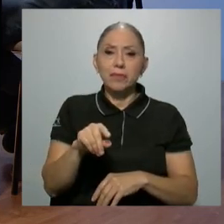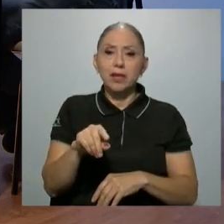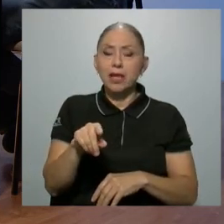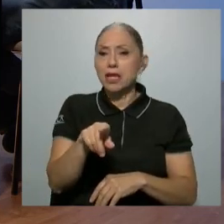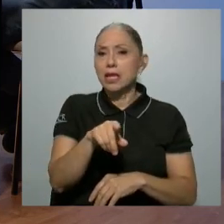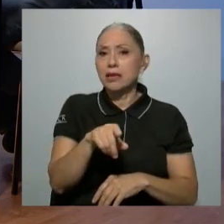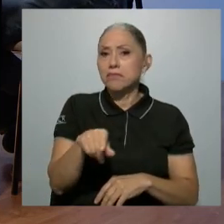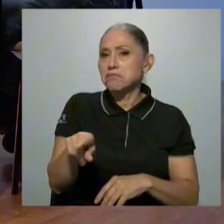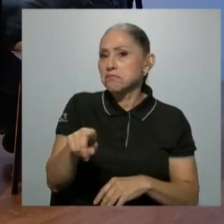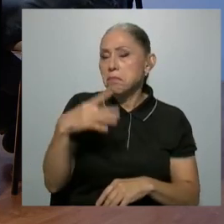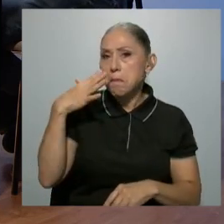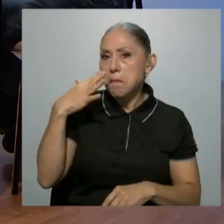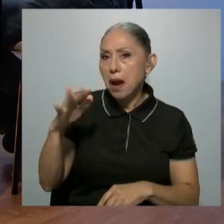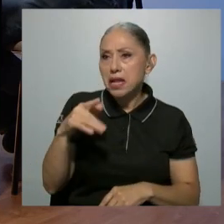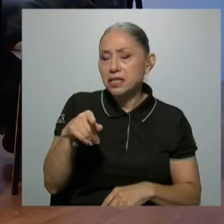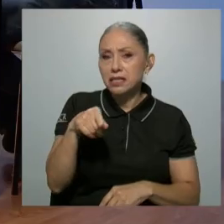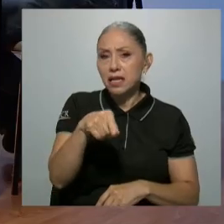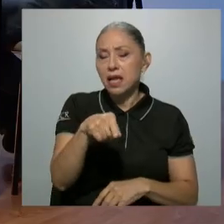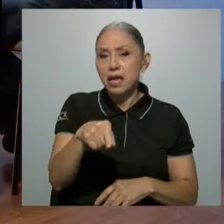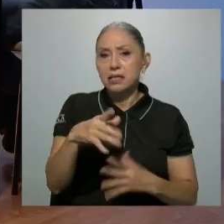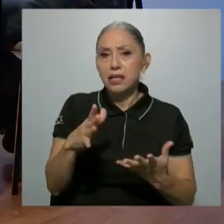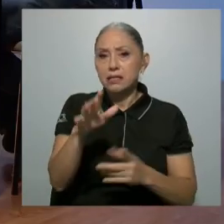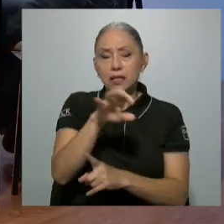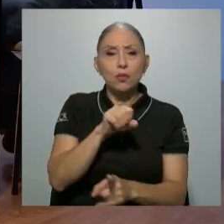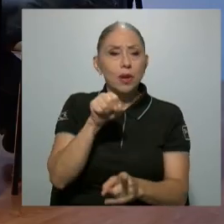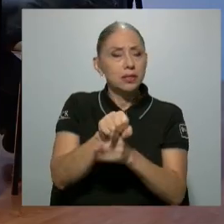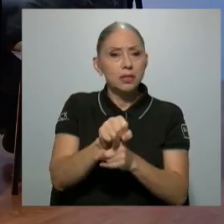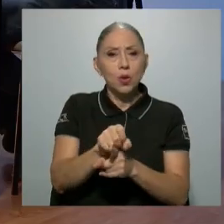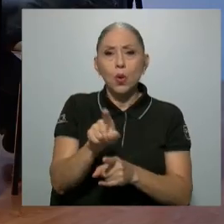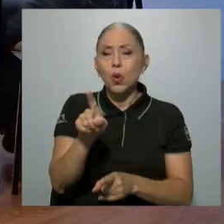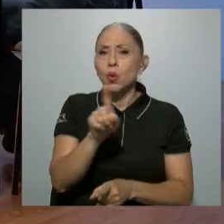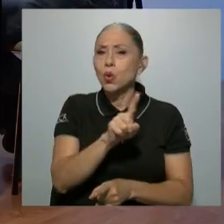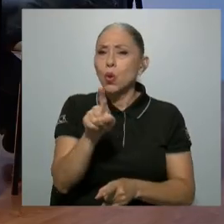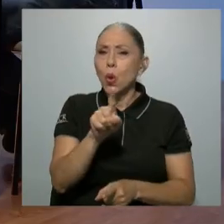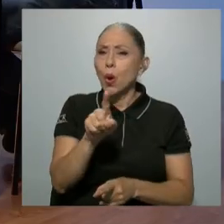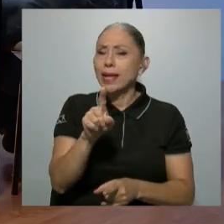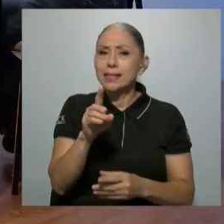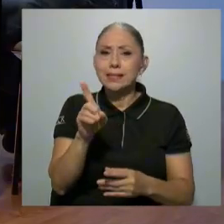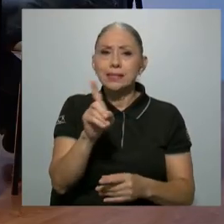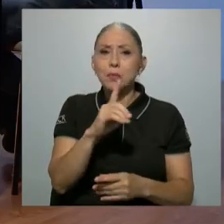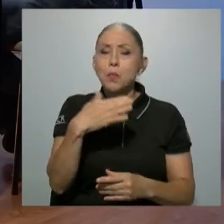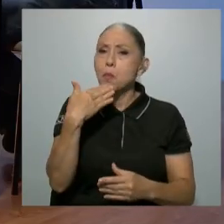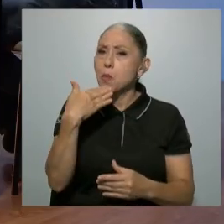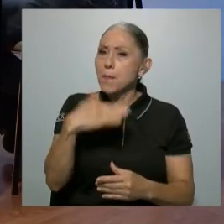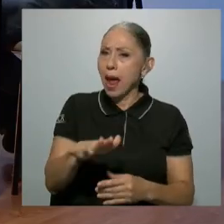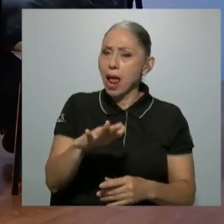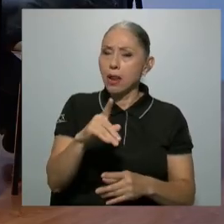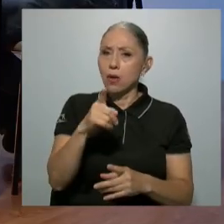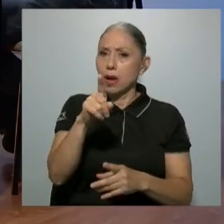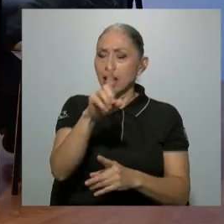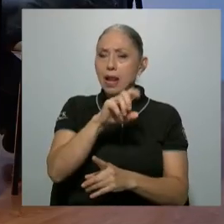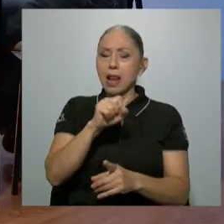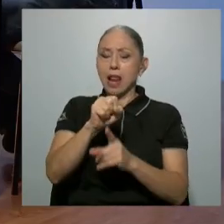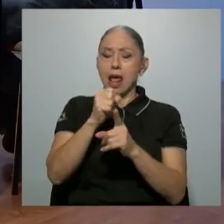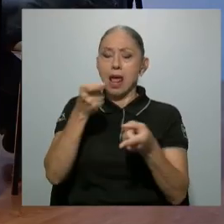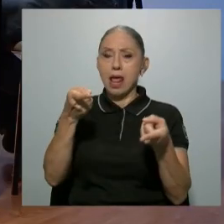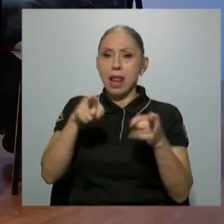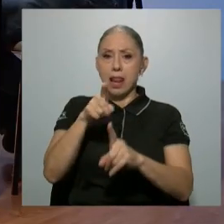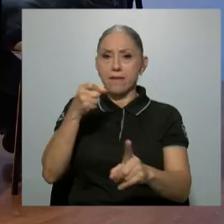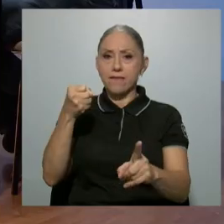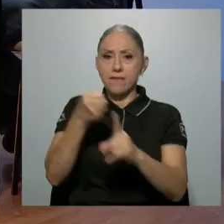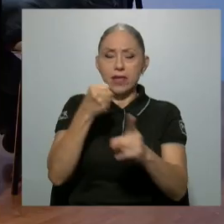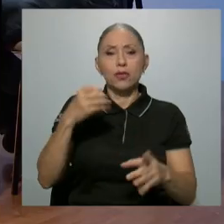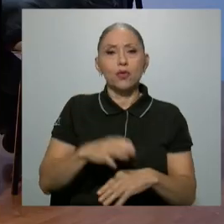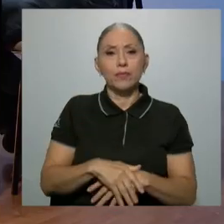no parece que haya sido tan grave el efecto. Claro, alguien dice que